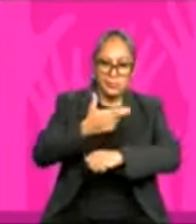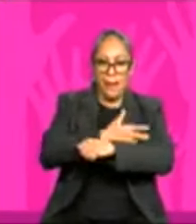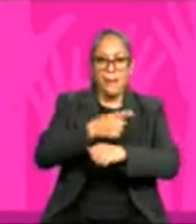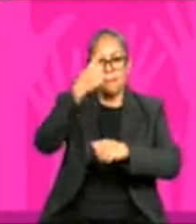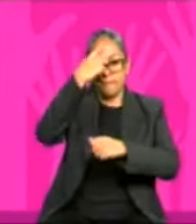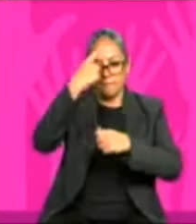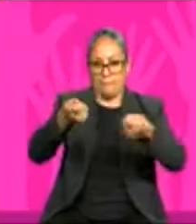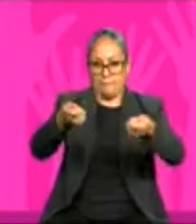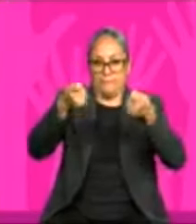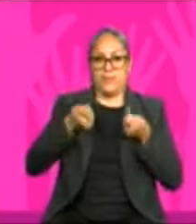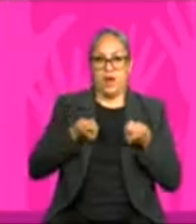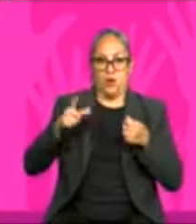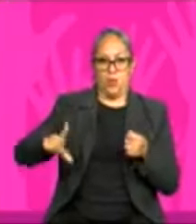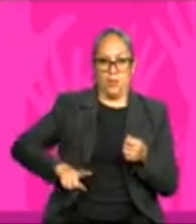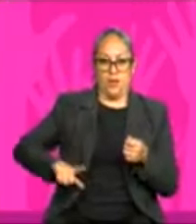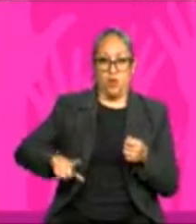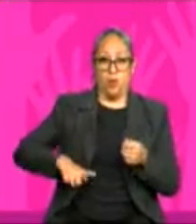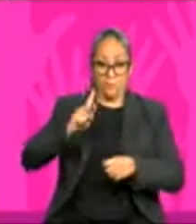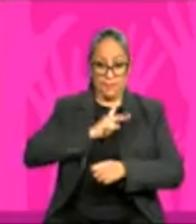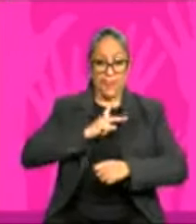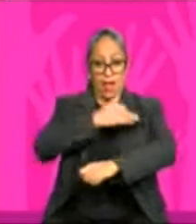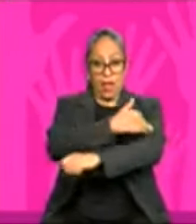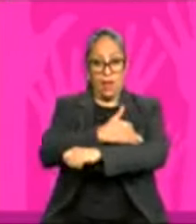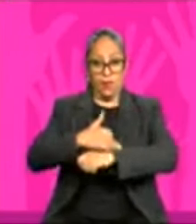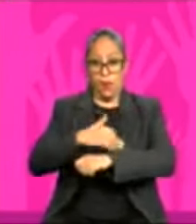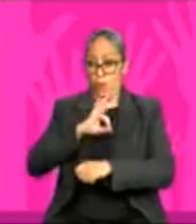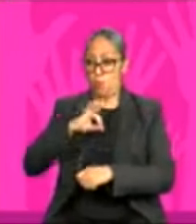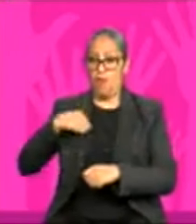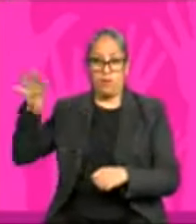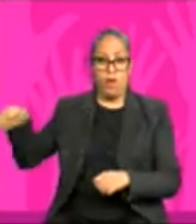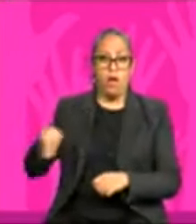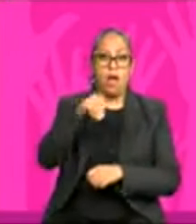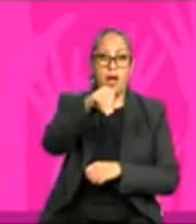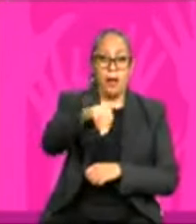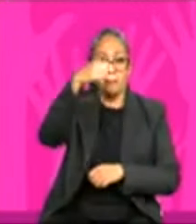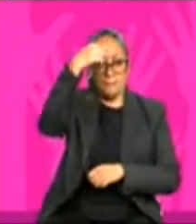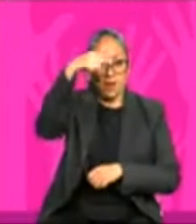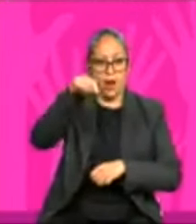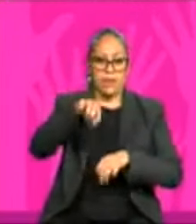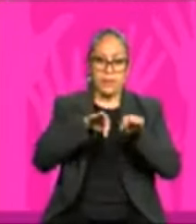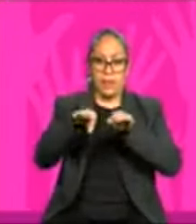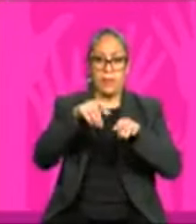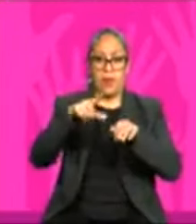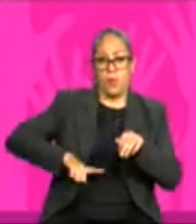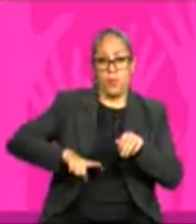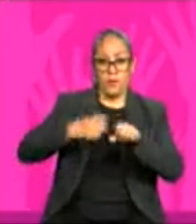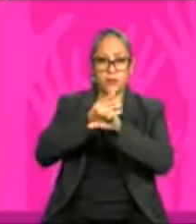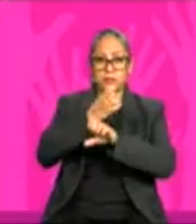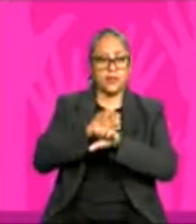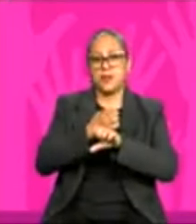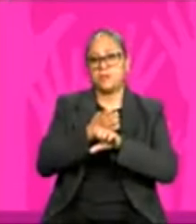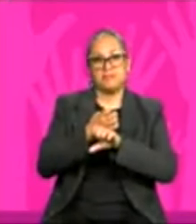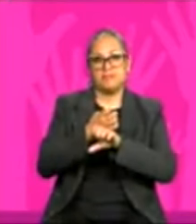este gobierno. Ningún familiar mío va a trabajar en el gobierno estatal. Mi